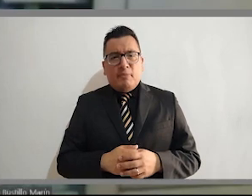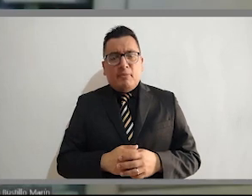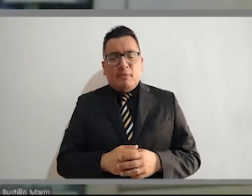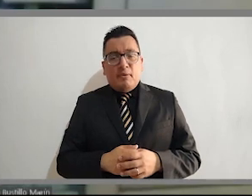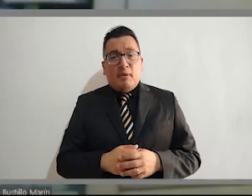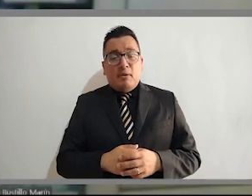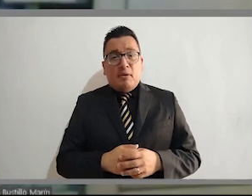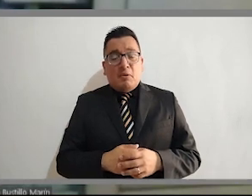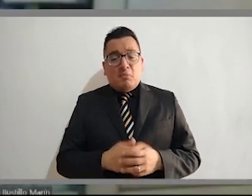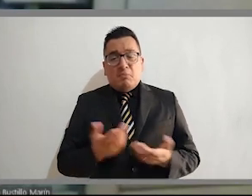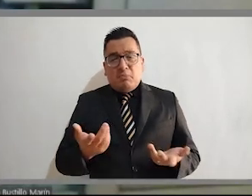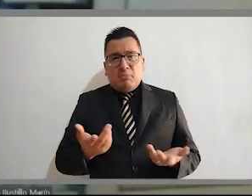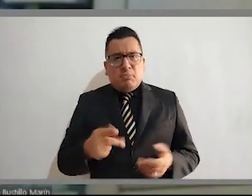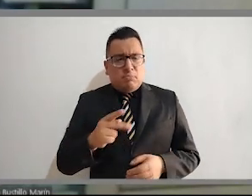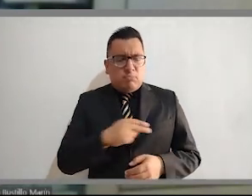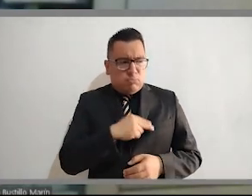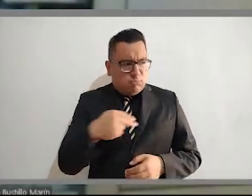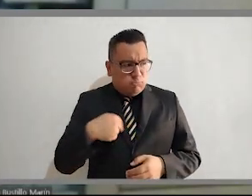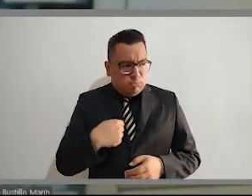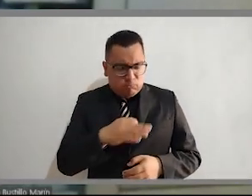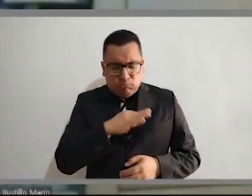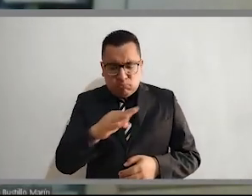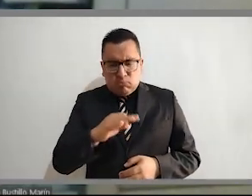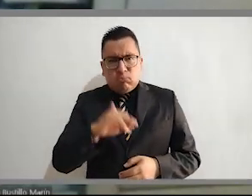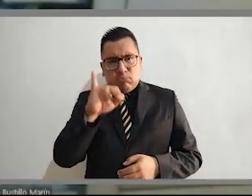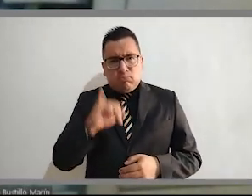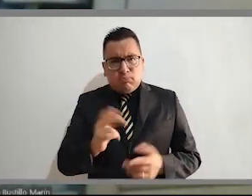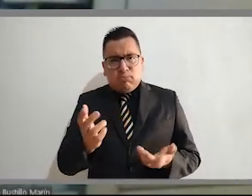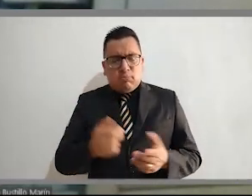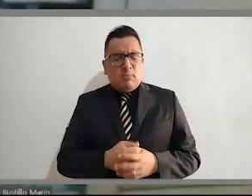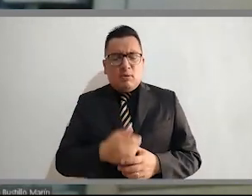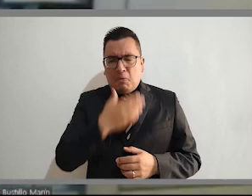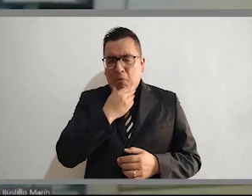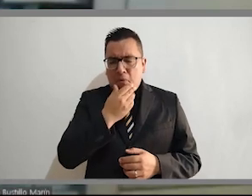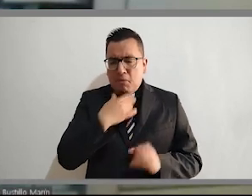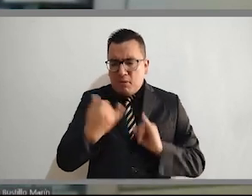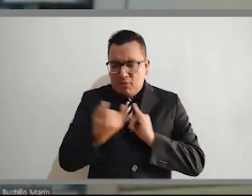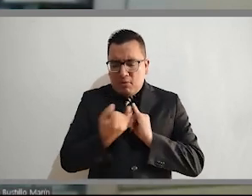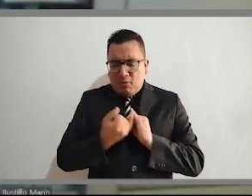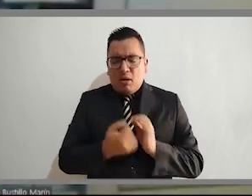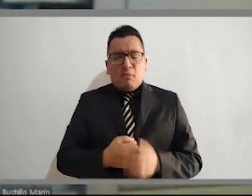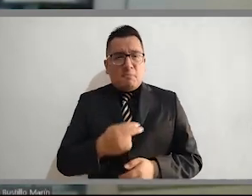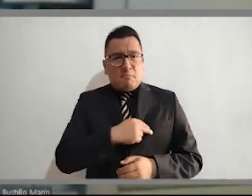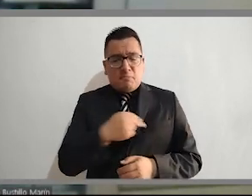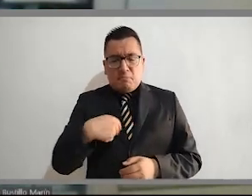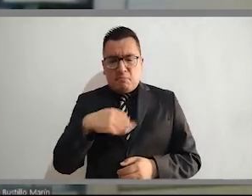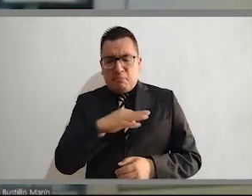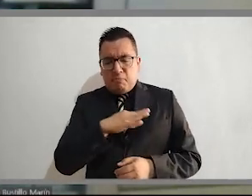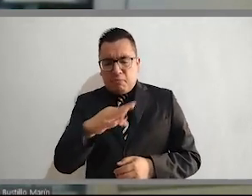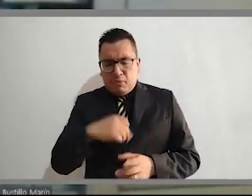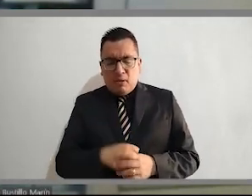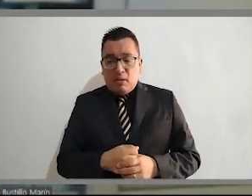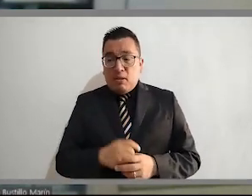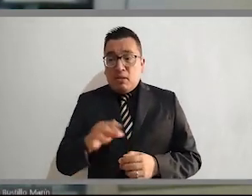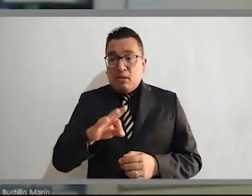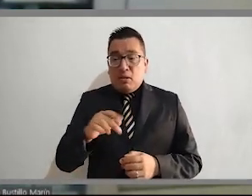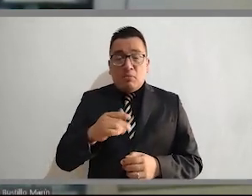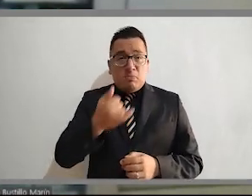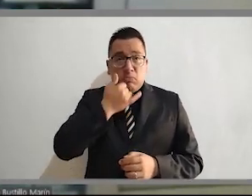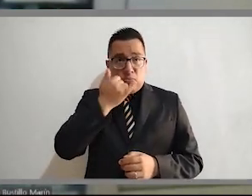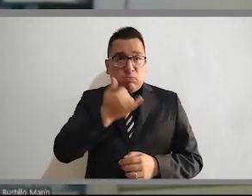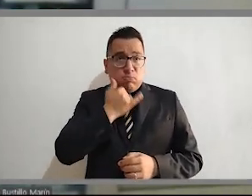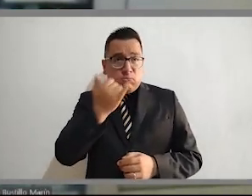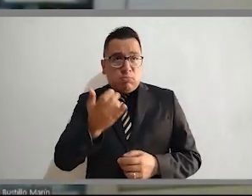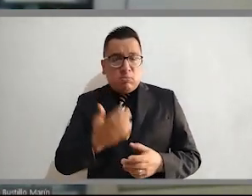totalmente inválida, ¿no? Si somos capaces o no, somos tan capaces como los hombres, somos tan capaces para poder resarcir los errores de las